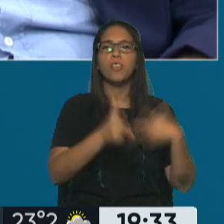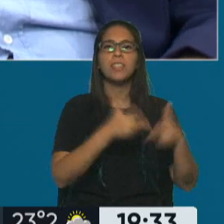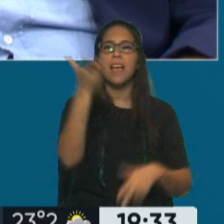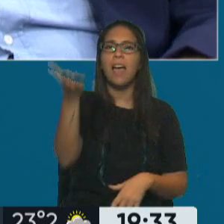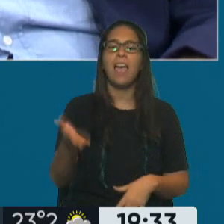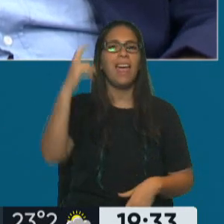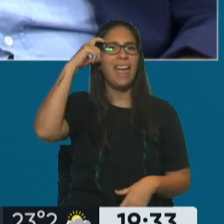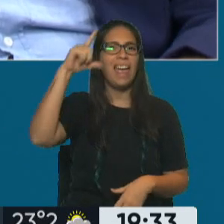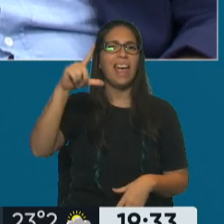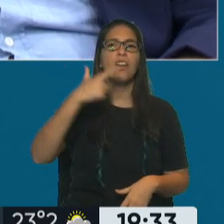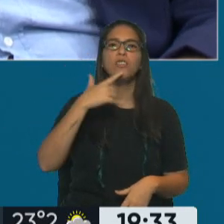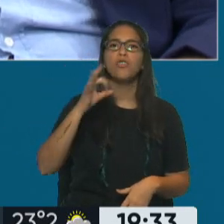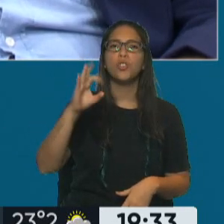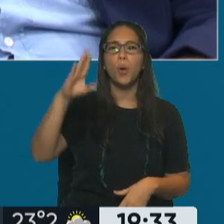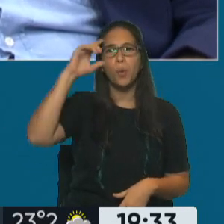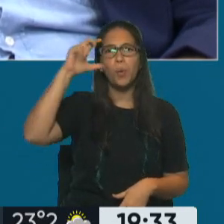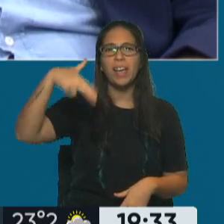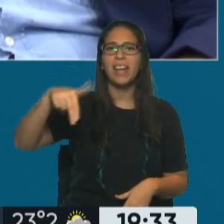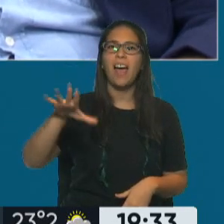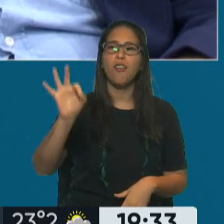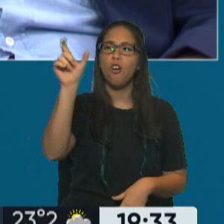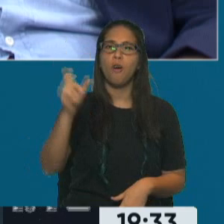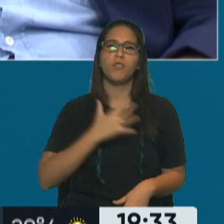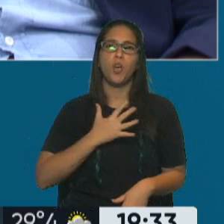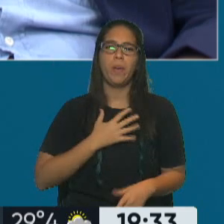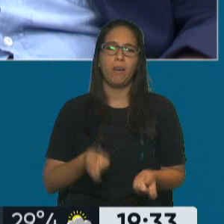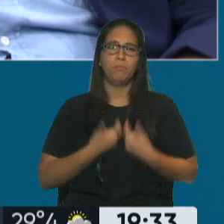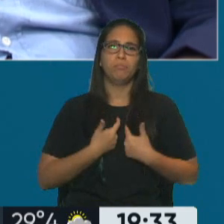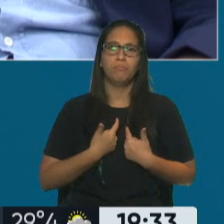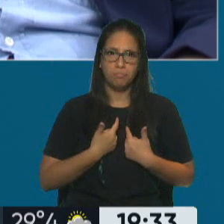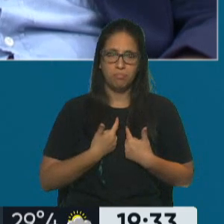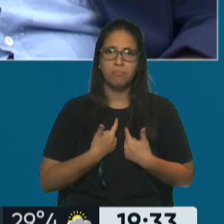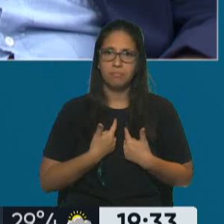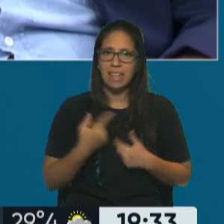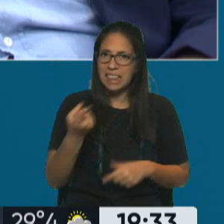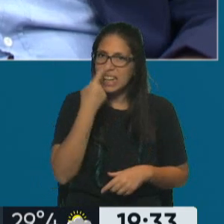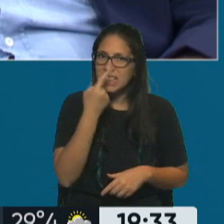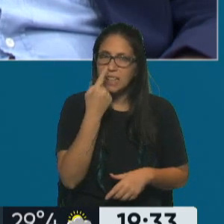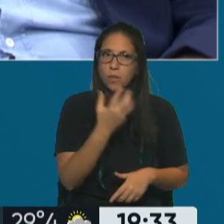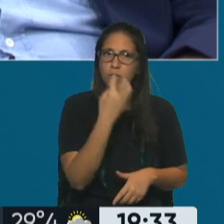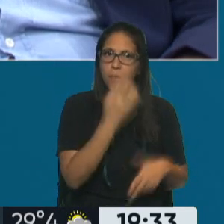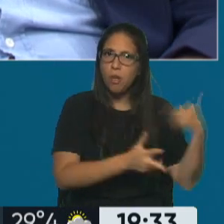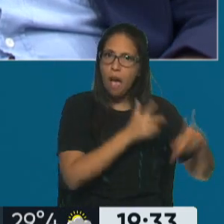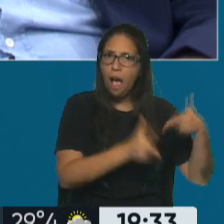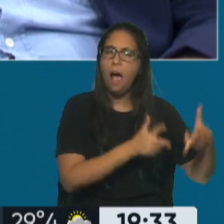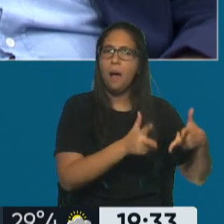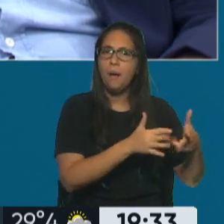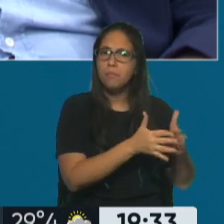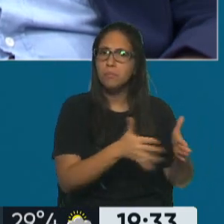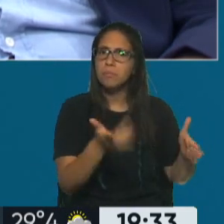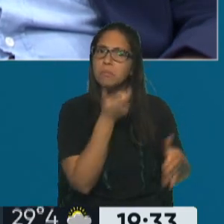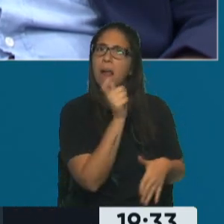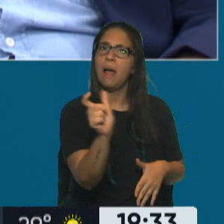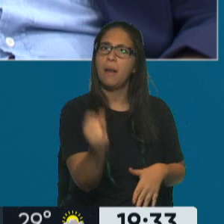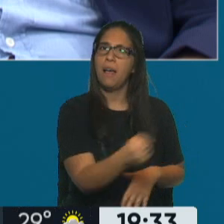no es más linda es linda entre las cosas interesante aquí Sarmiento estuvo la del soberano